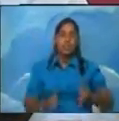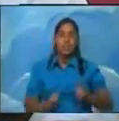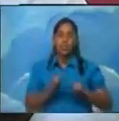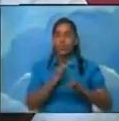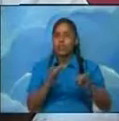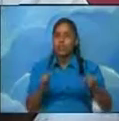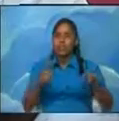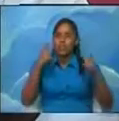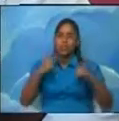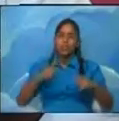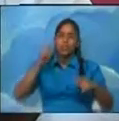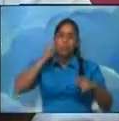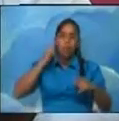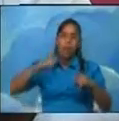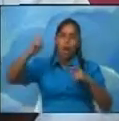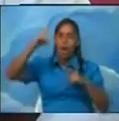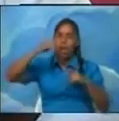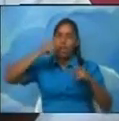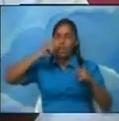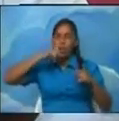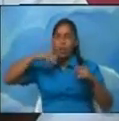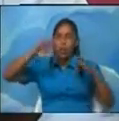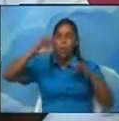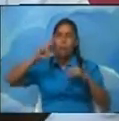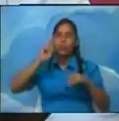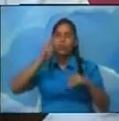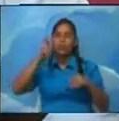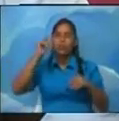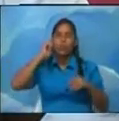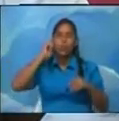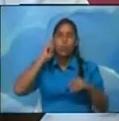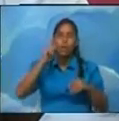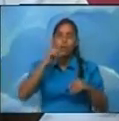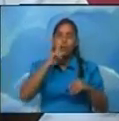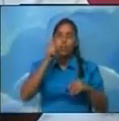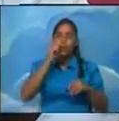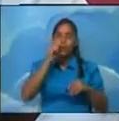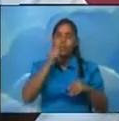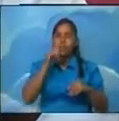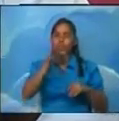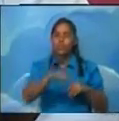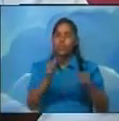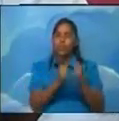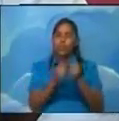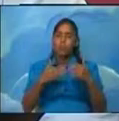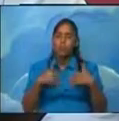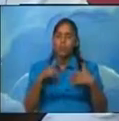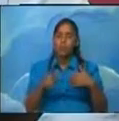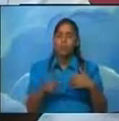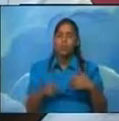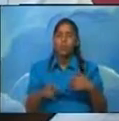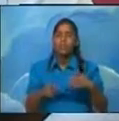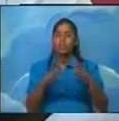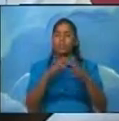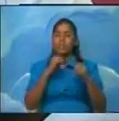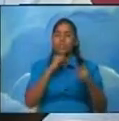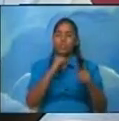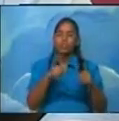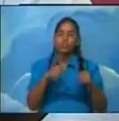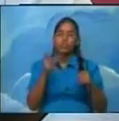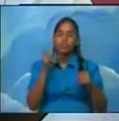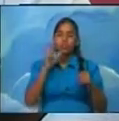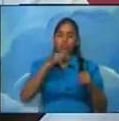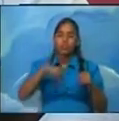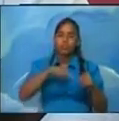son todos mujeres y hombres, y un hombre, porque es un solo varón y está conmigo acá hoy, que Dios me lo bendiga. Cuando nosotros